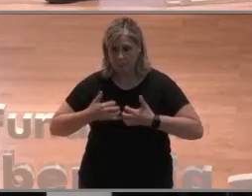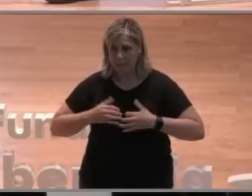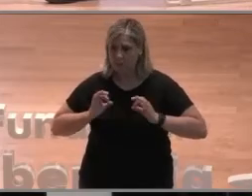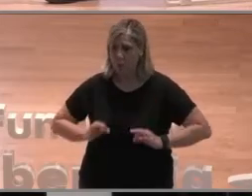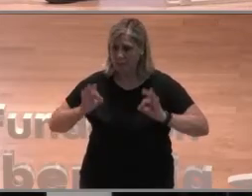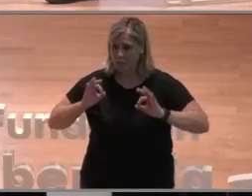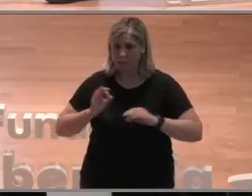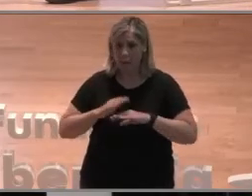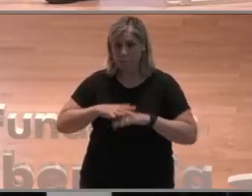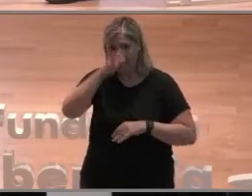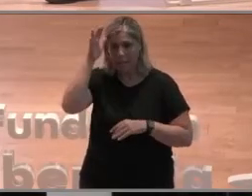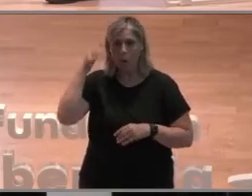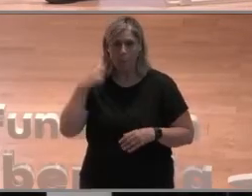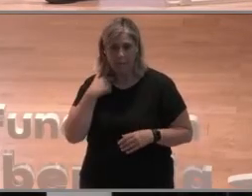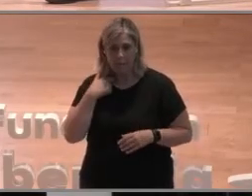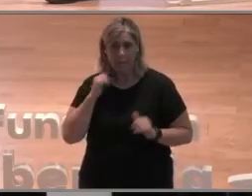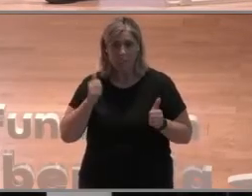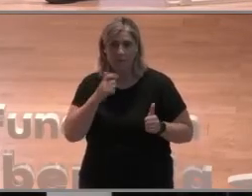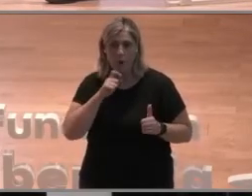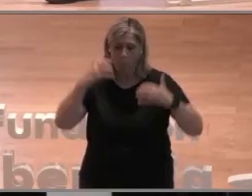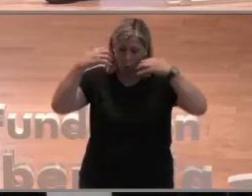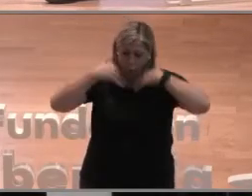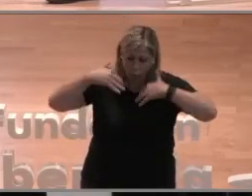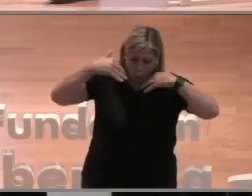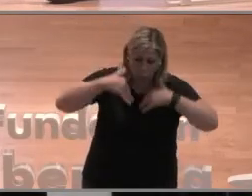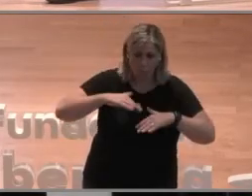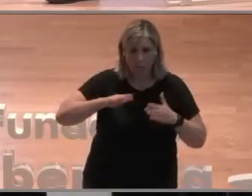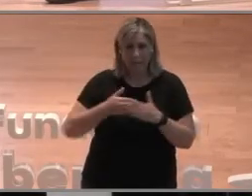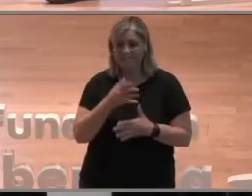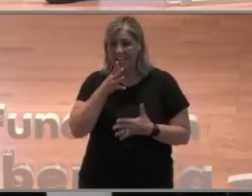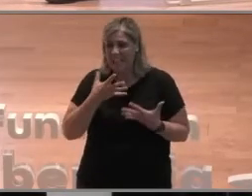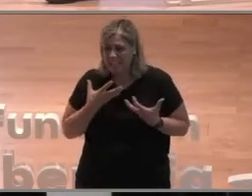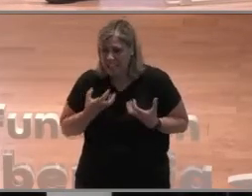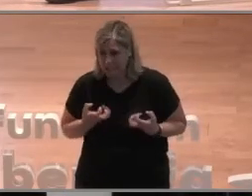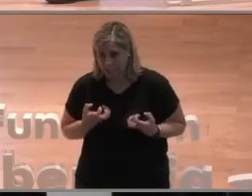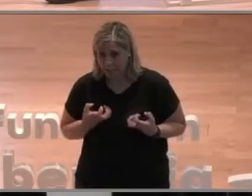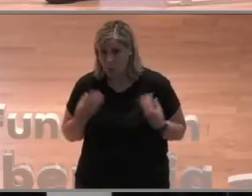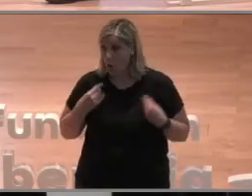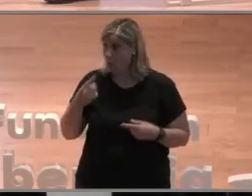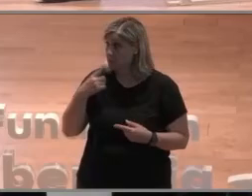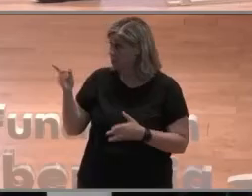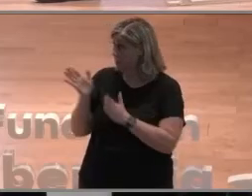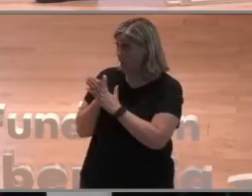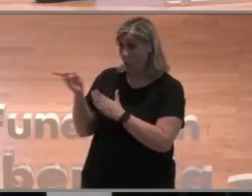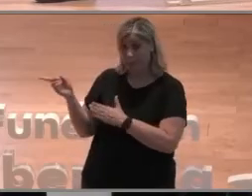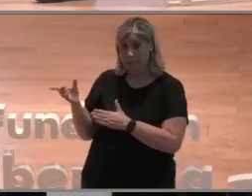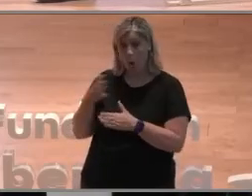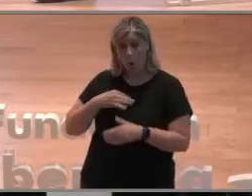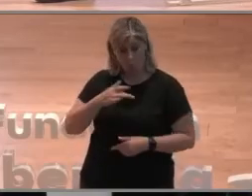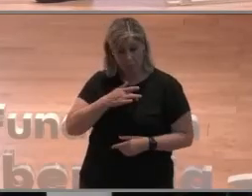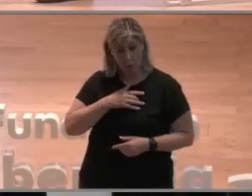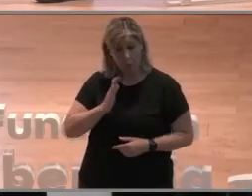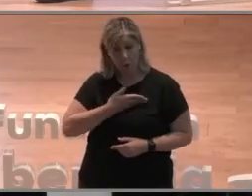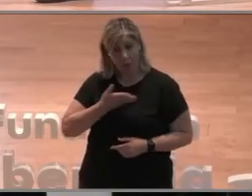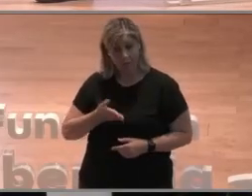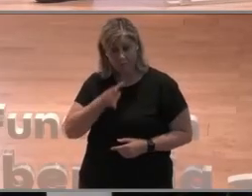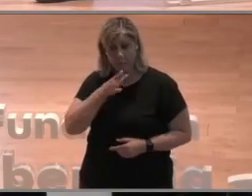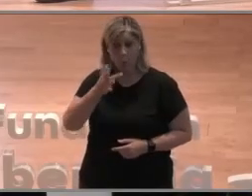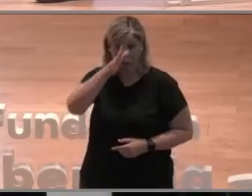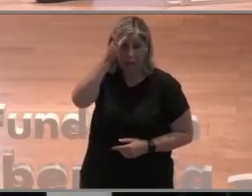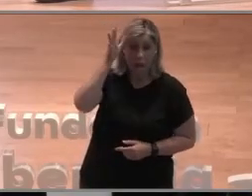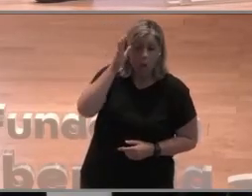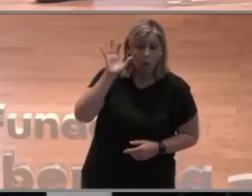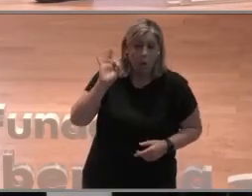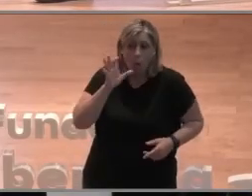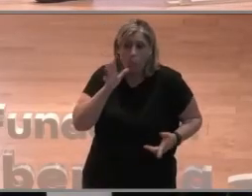de sudoración excesiva, que nos podamos deshidratar y, como el caso que decía el compañero, ¿no? Una insuficiencia cardíaca puede ser por calor o pues que